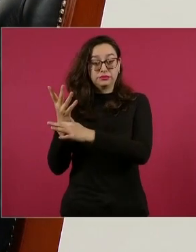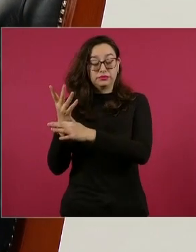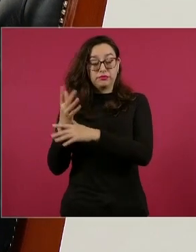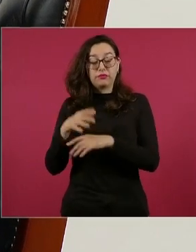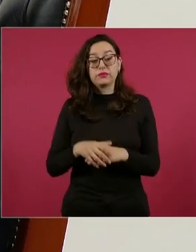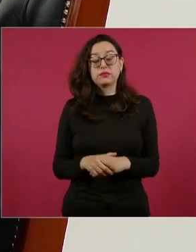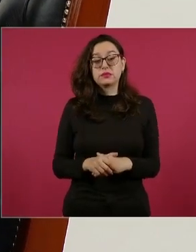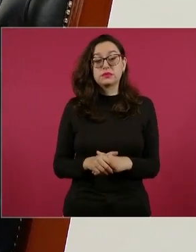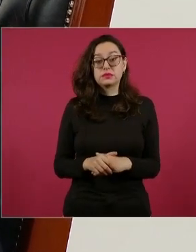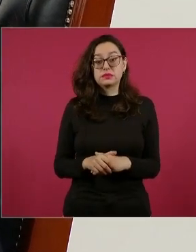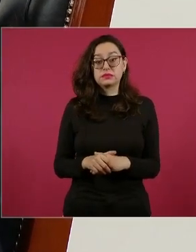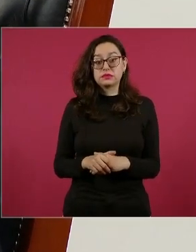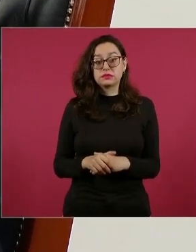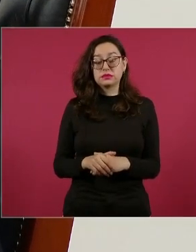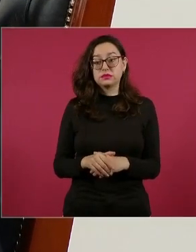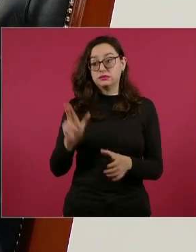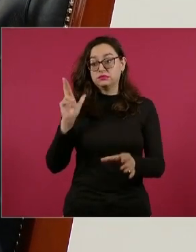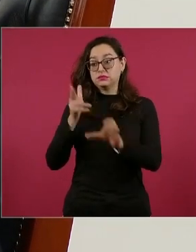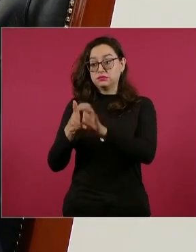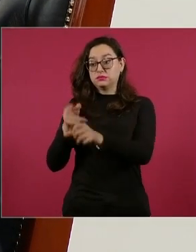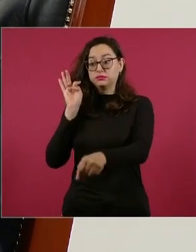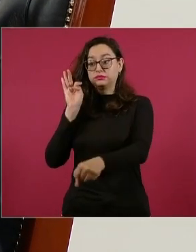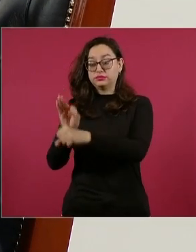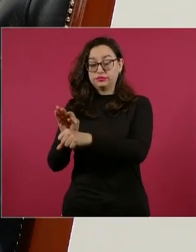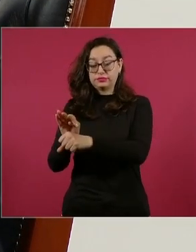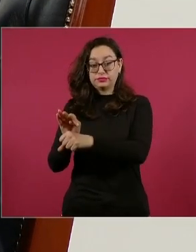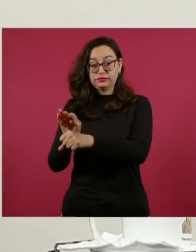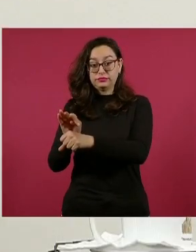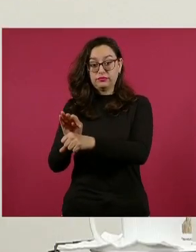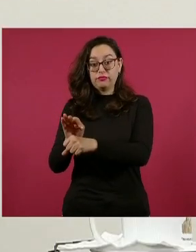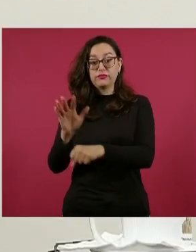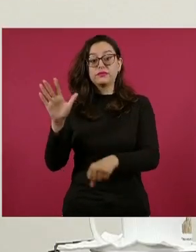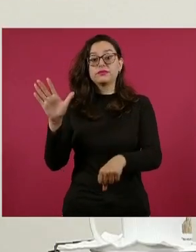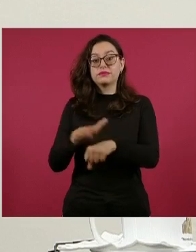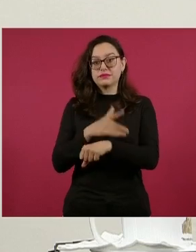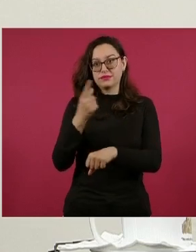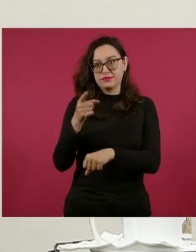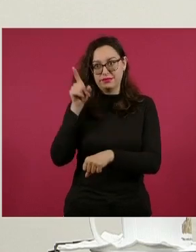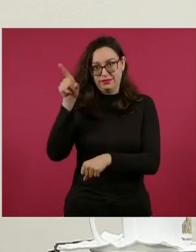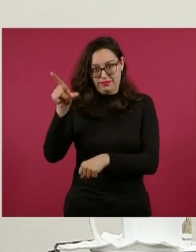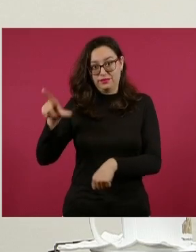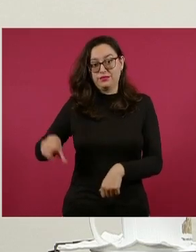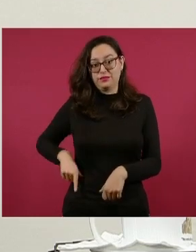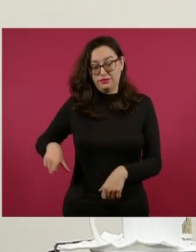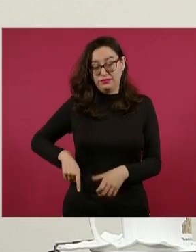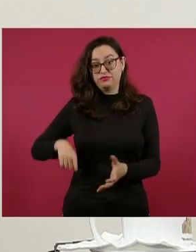con proveedores de armas y de equipos.